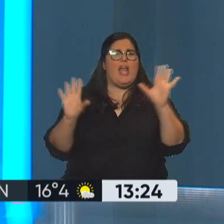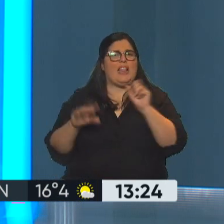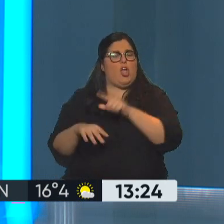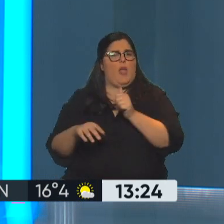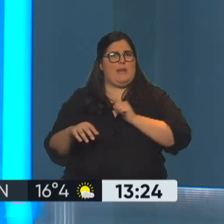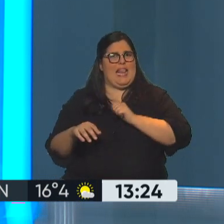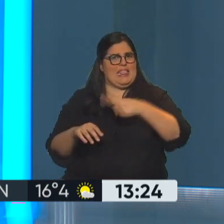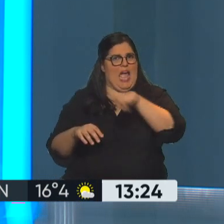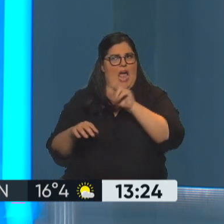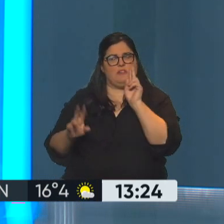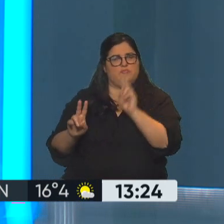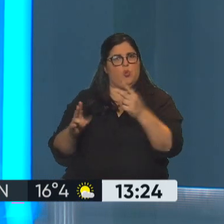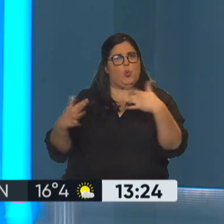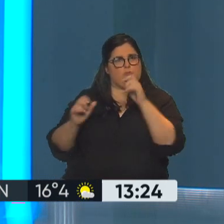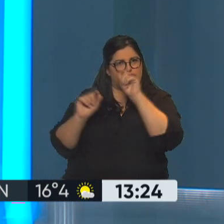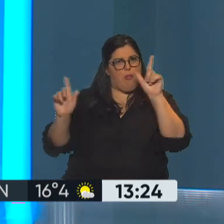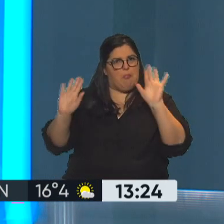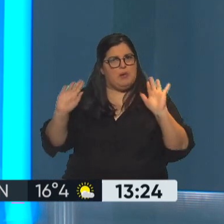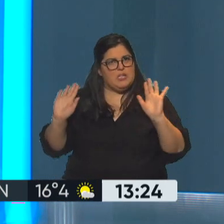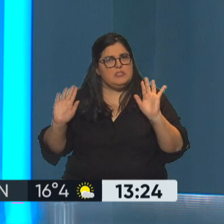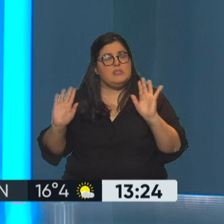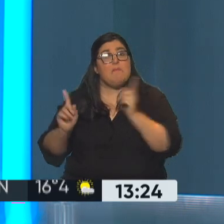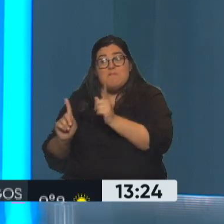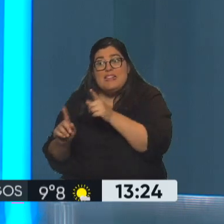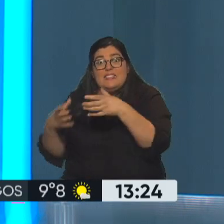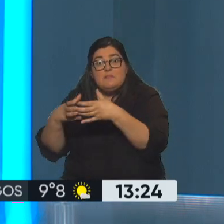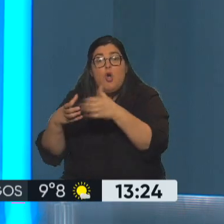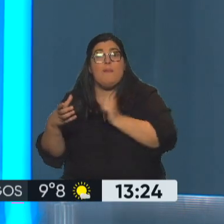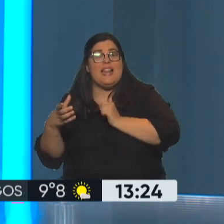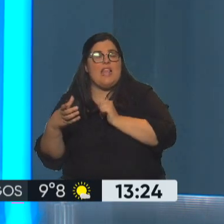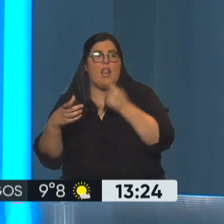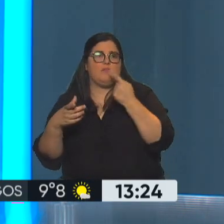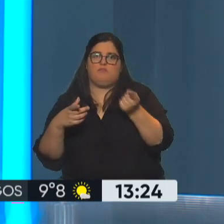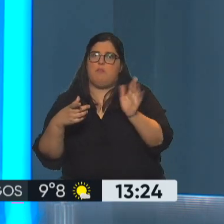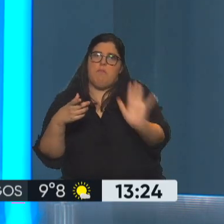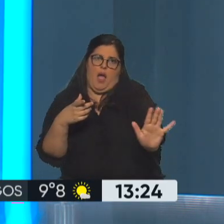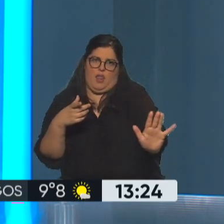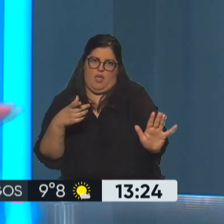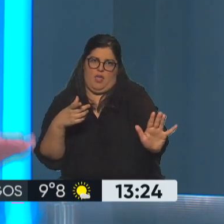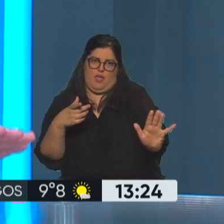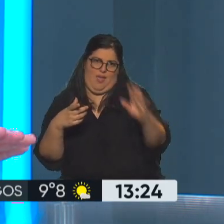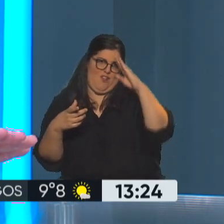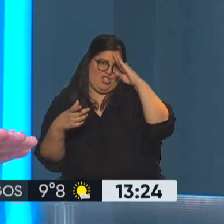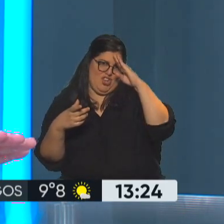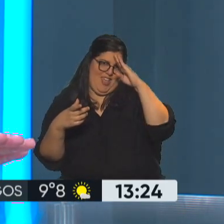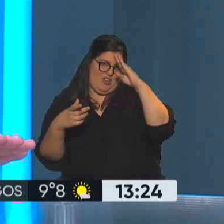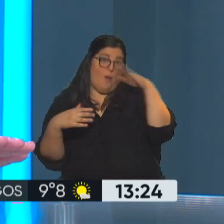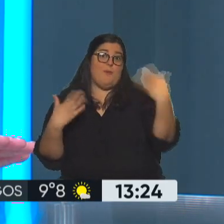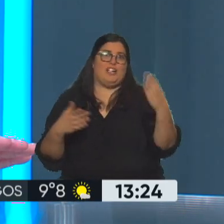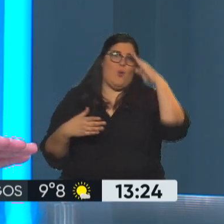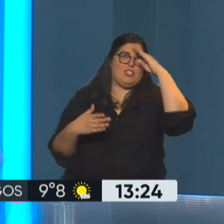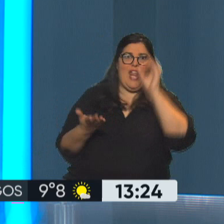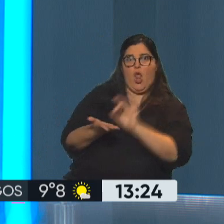sorpresa, una linda sorpresa. Los militares fueron los que le pusieron límite en varias acciones, y por eso los echó. Él